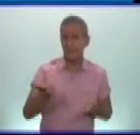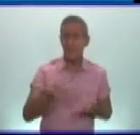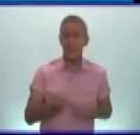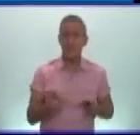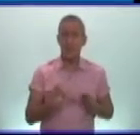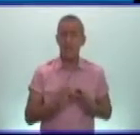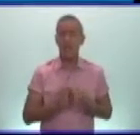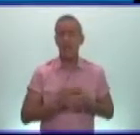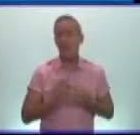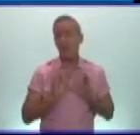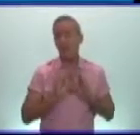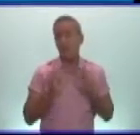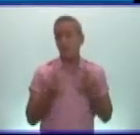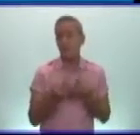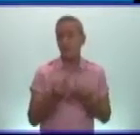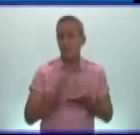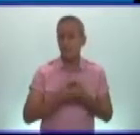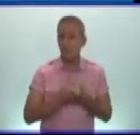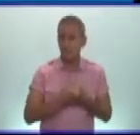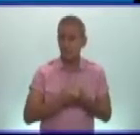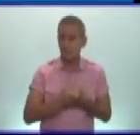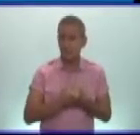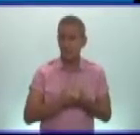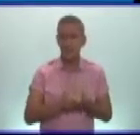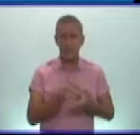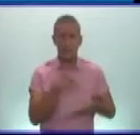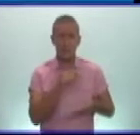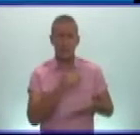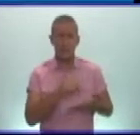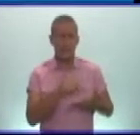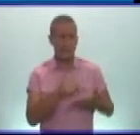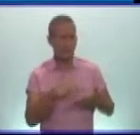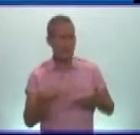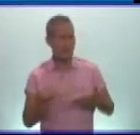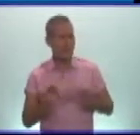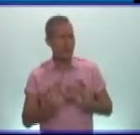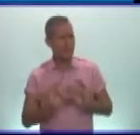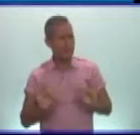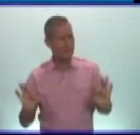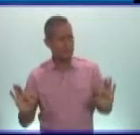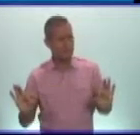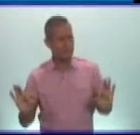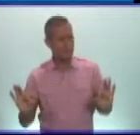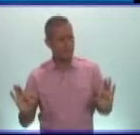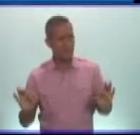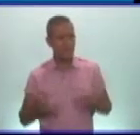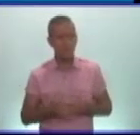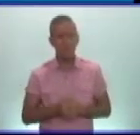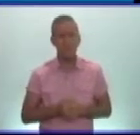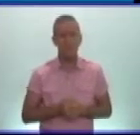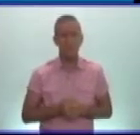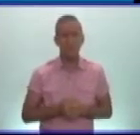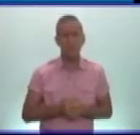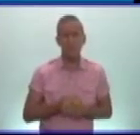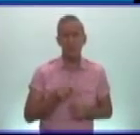lenguaje sencillo e informal. Se tratan temas estrictamente informales. En ocasiones, el texto es